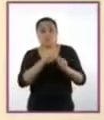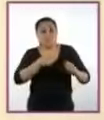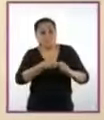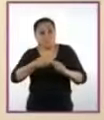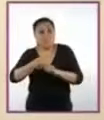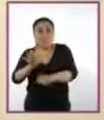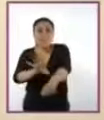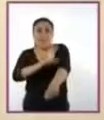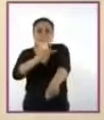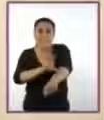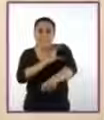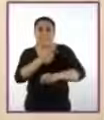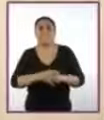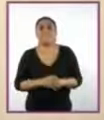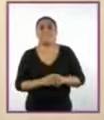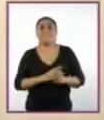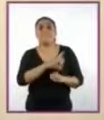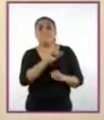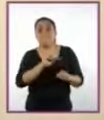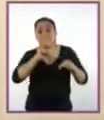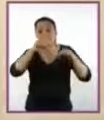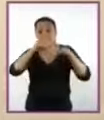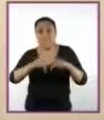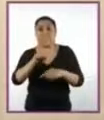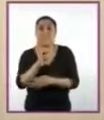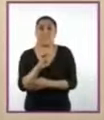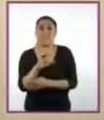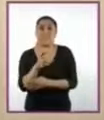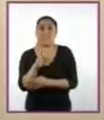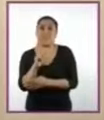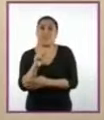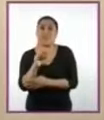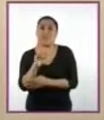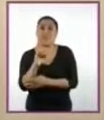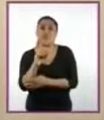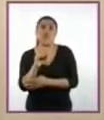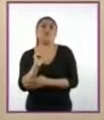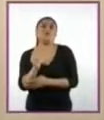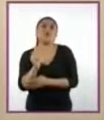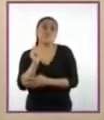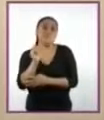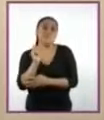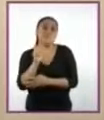ahora sumergimos los metales en un electrolito, en este caso vinagre.